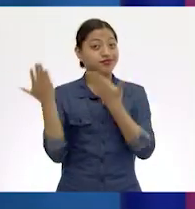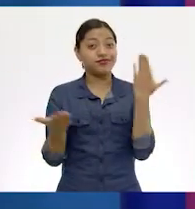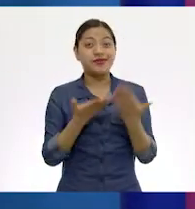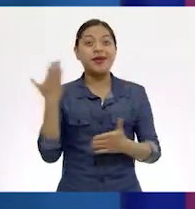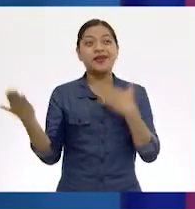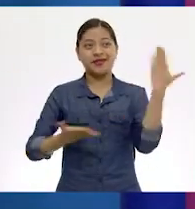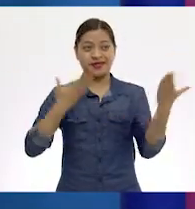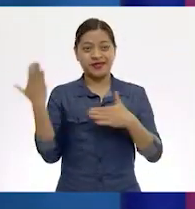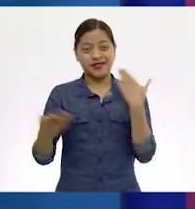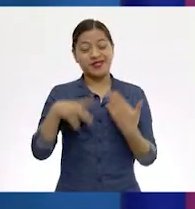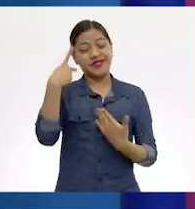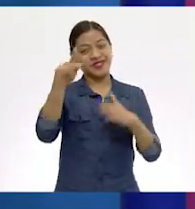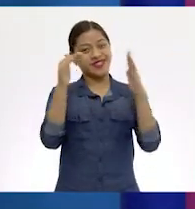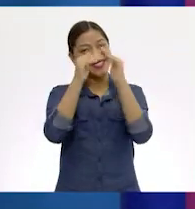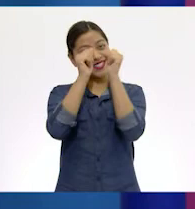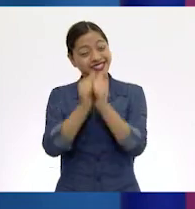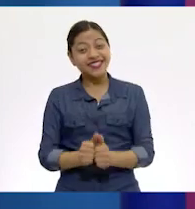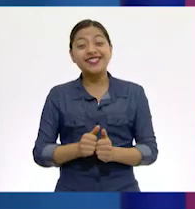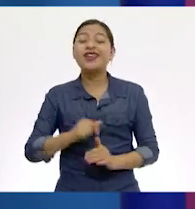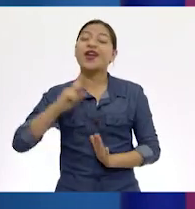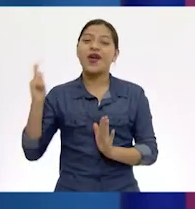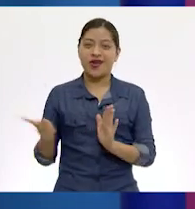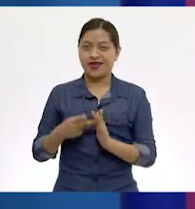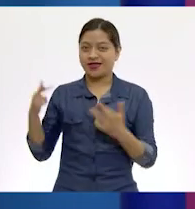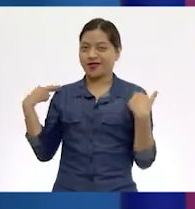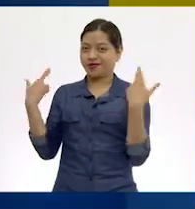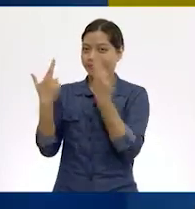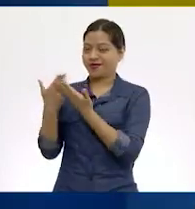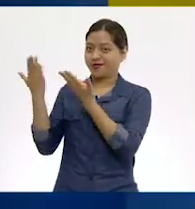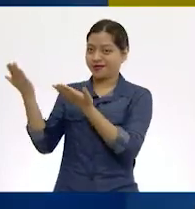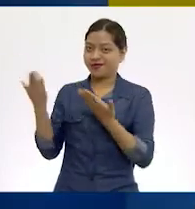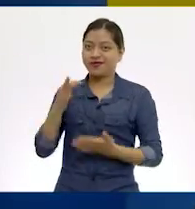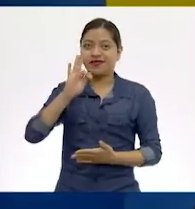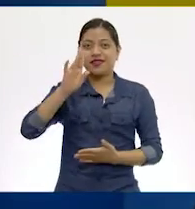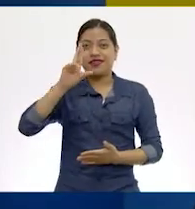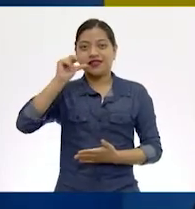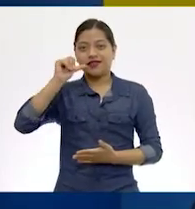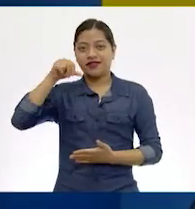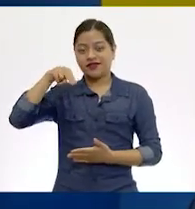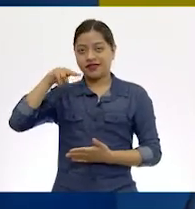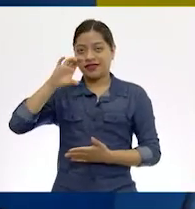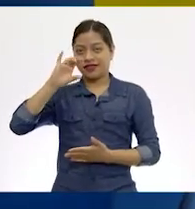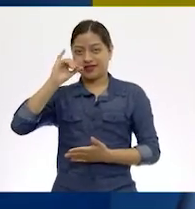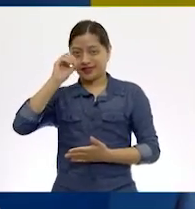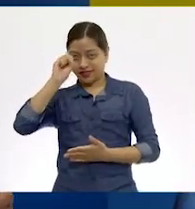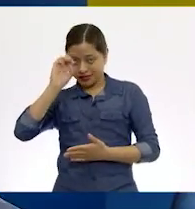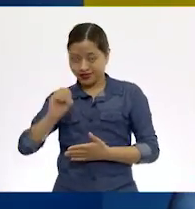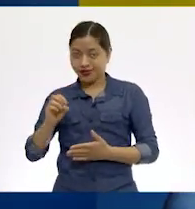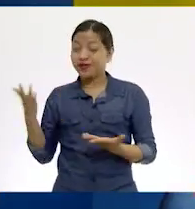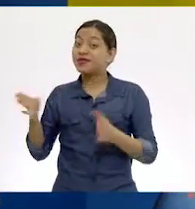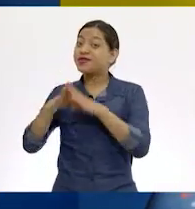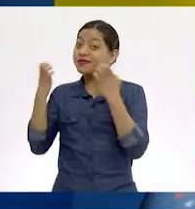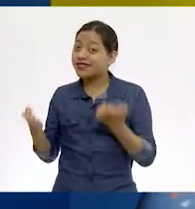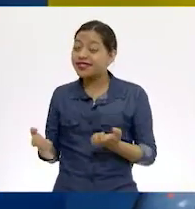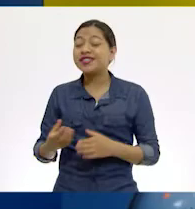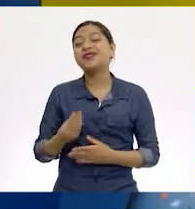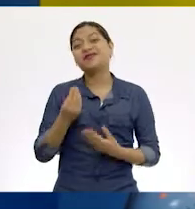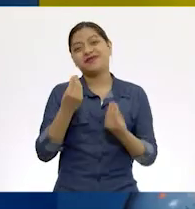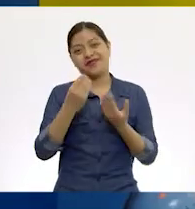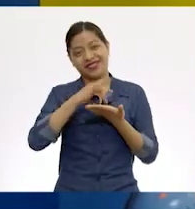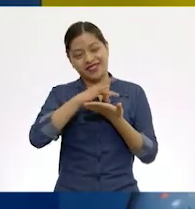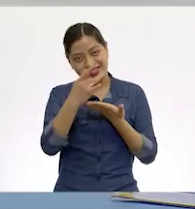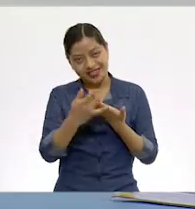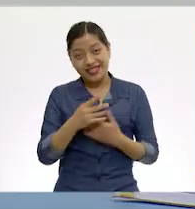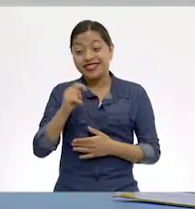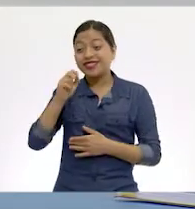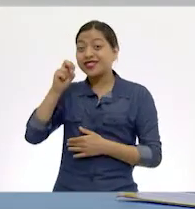desde nuestros hogares. Hoy estamos de nuevo con el profesor Francisco Olivares. Profesor, ¿cómo está? Muy bien, muchas gracias, Juan. Muchas gracias, Ton.